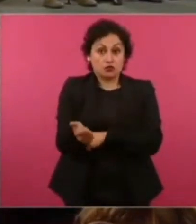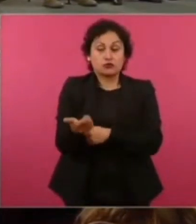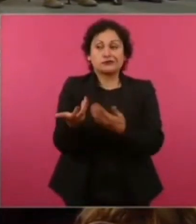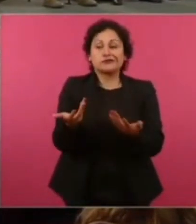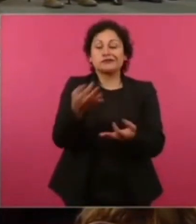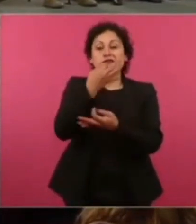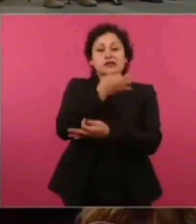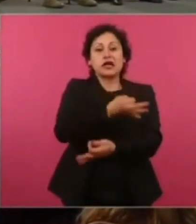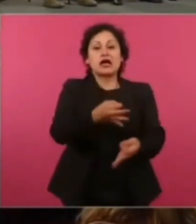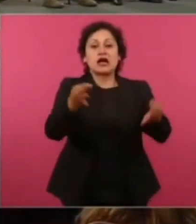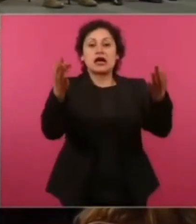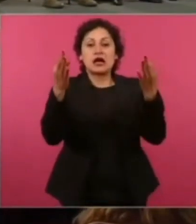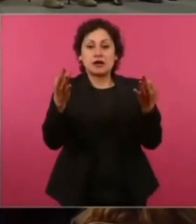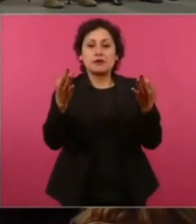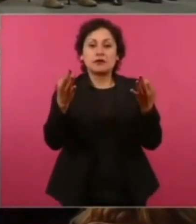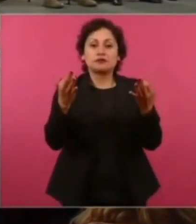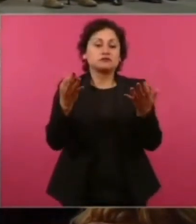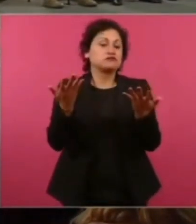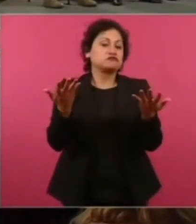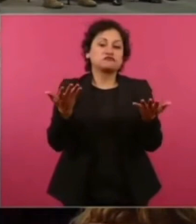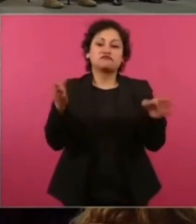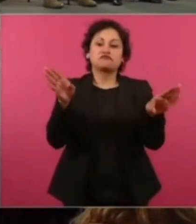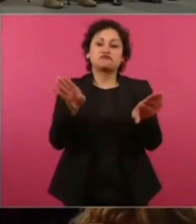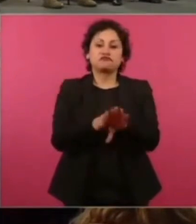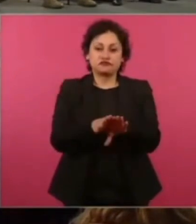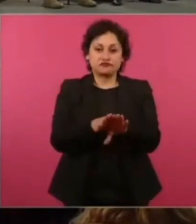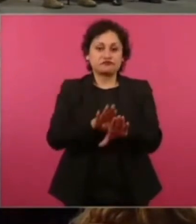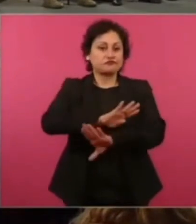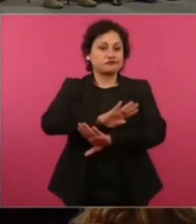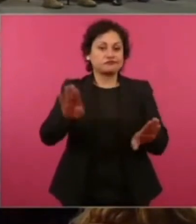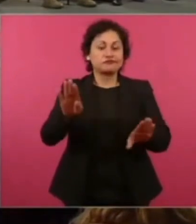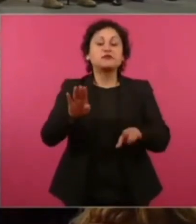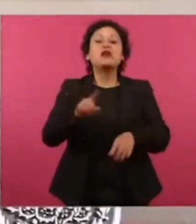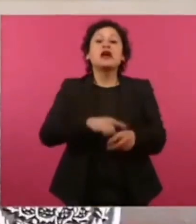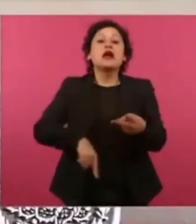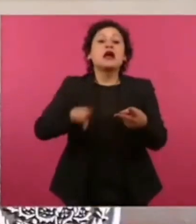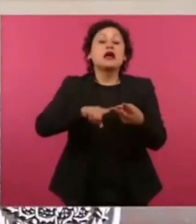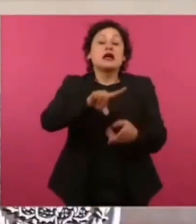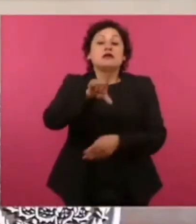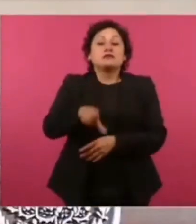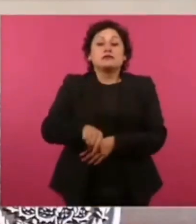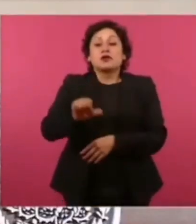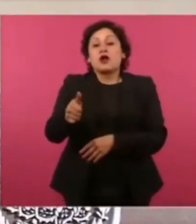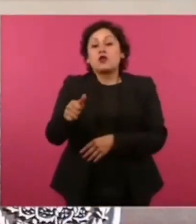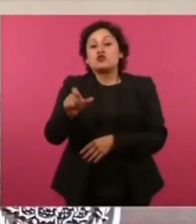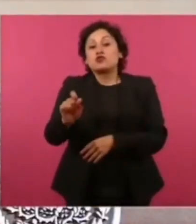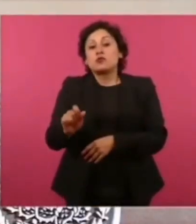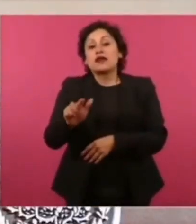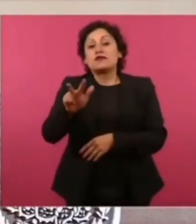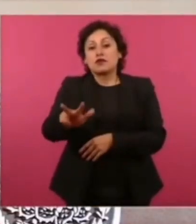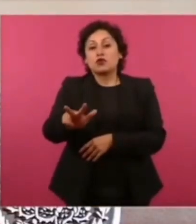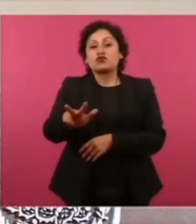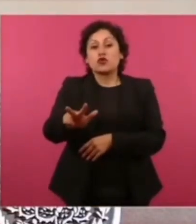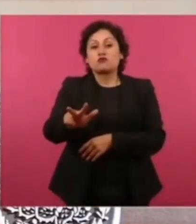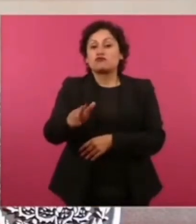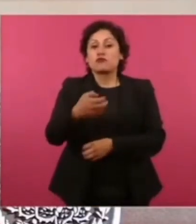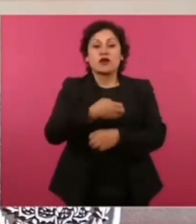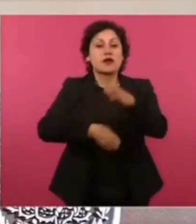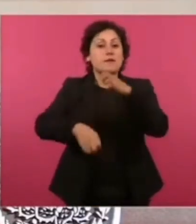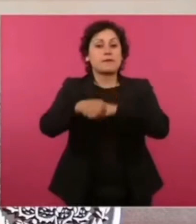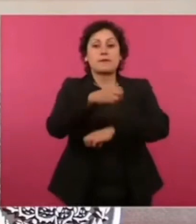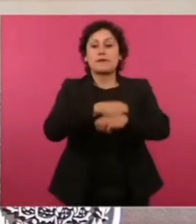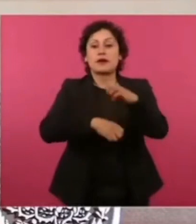indefinida de la venta de boletos y el veintiocho de agosto suspendieron sus operaciones